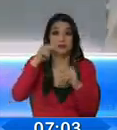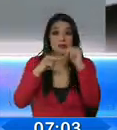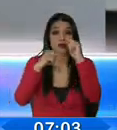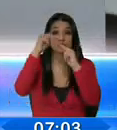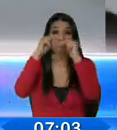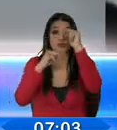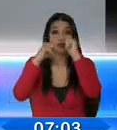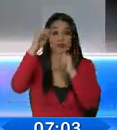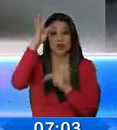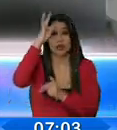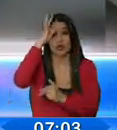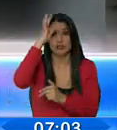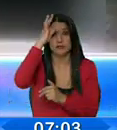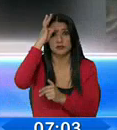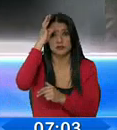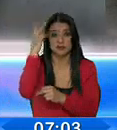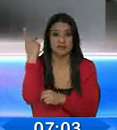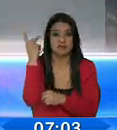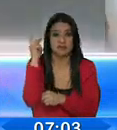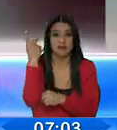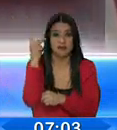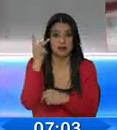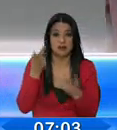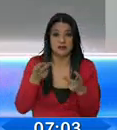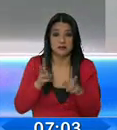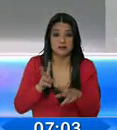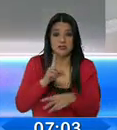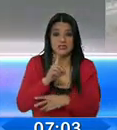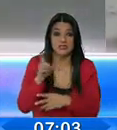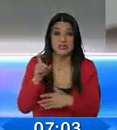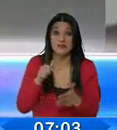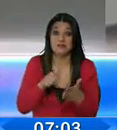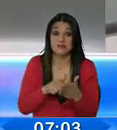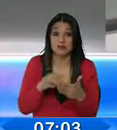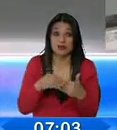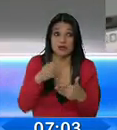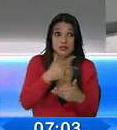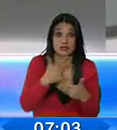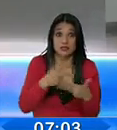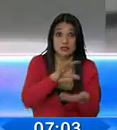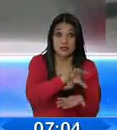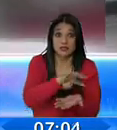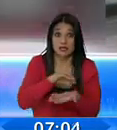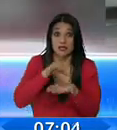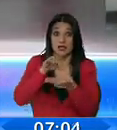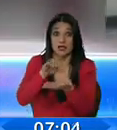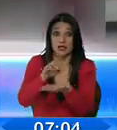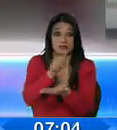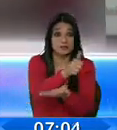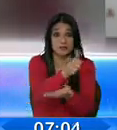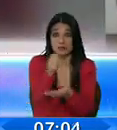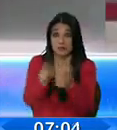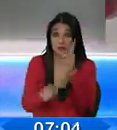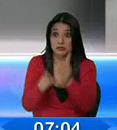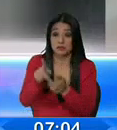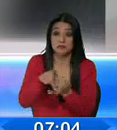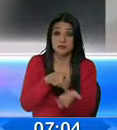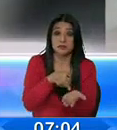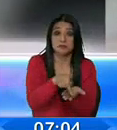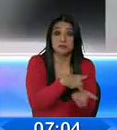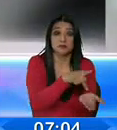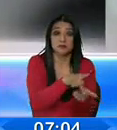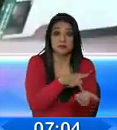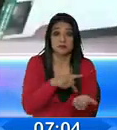Pedernales, así como el retiro de más de $100,000 en cheques que fueron cobrados por los hoy